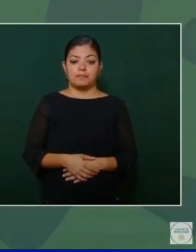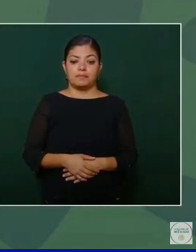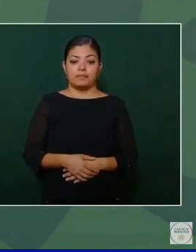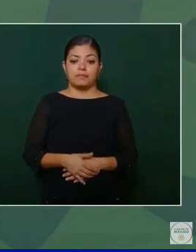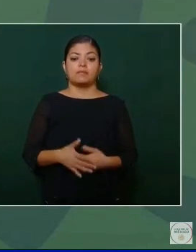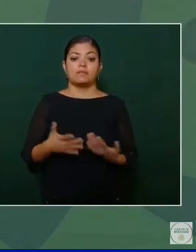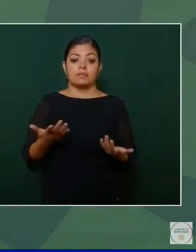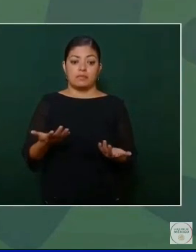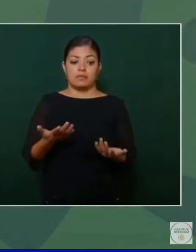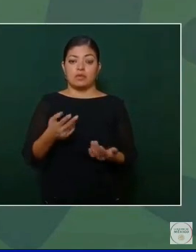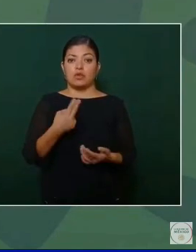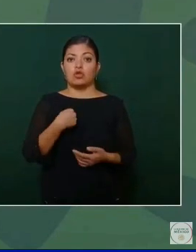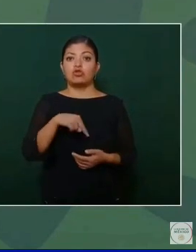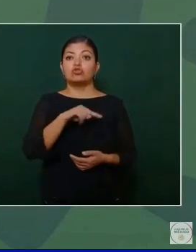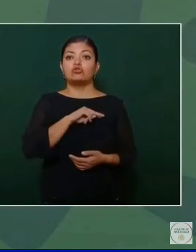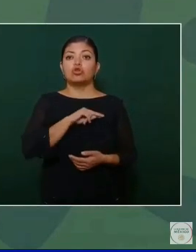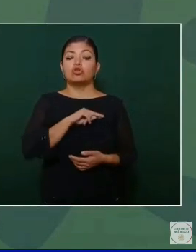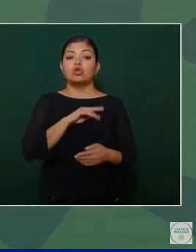se puede